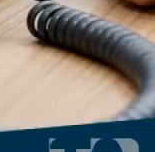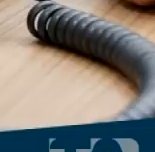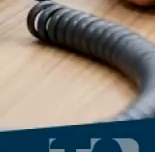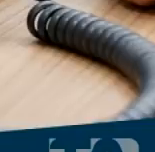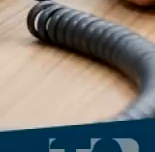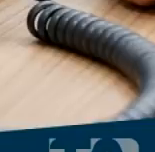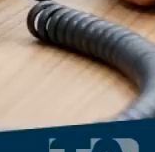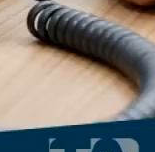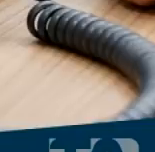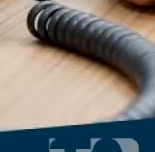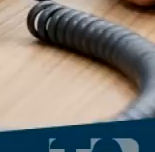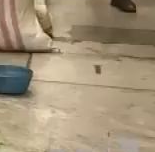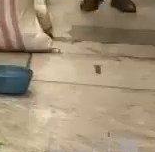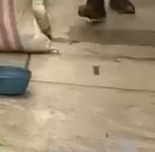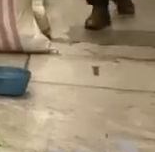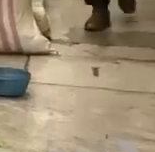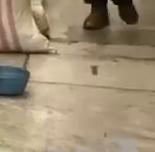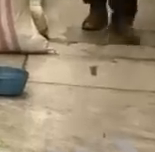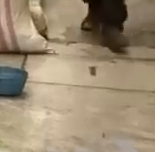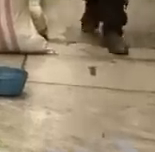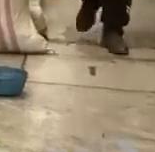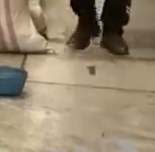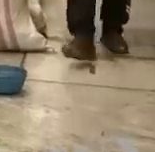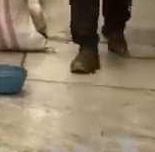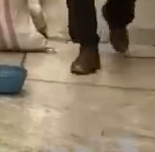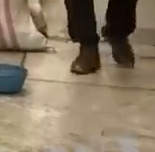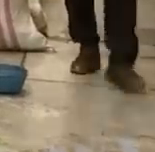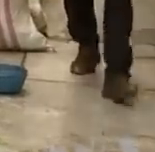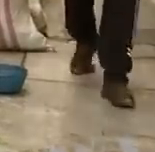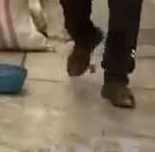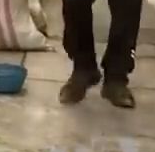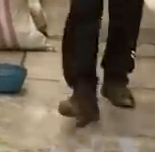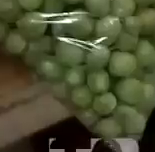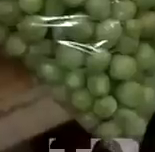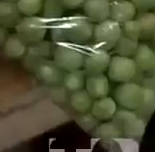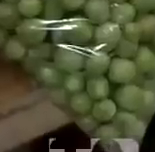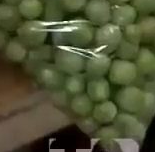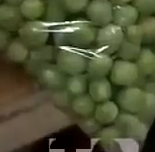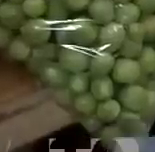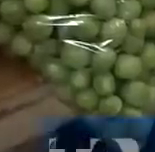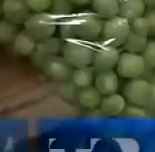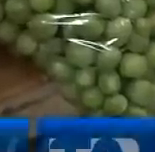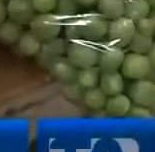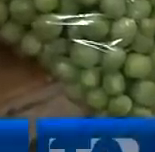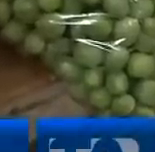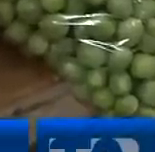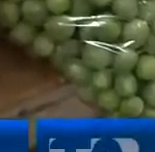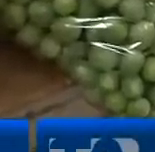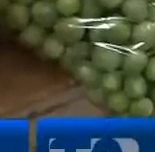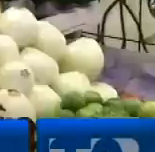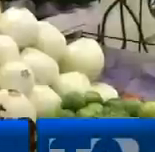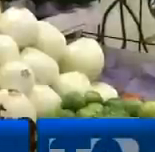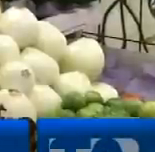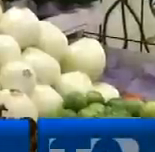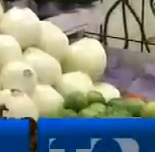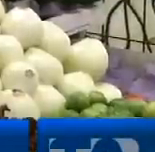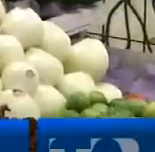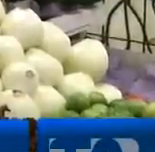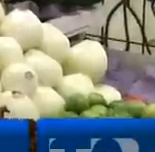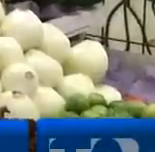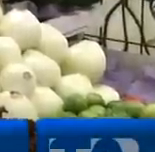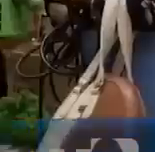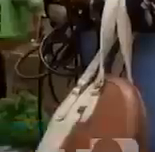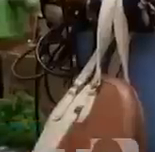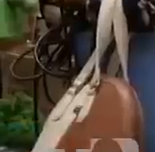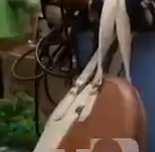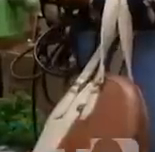justo, para así evitar que personas malintencionadas se aprovechen de la coyuntura, afectando el bolsillo de la ciudadanía. En Quito, Belén